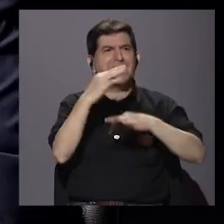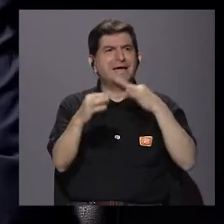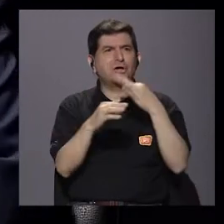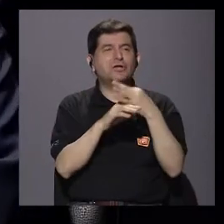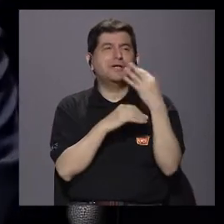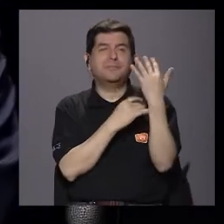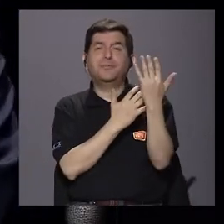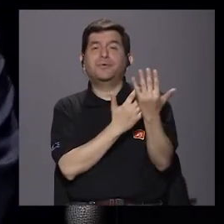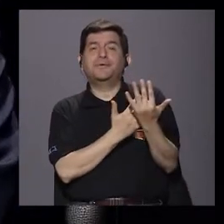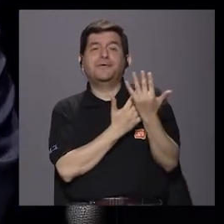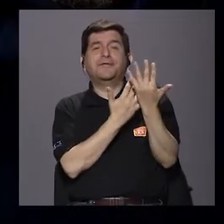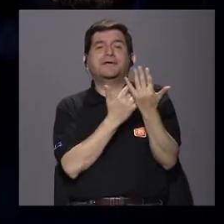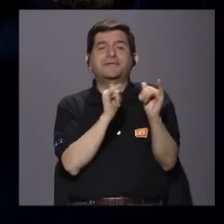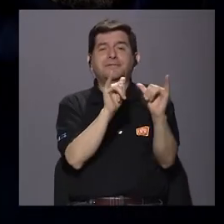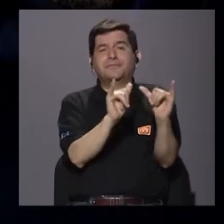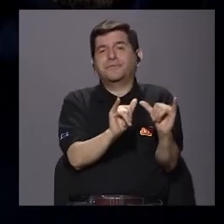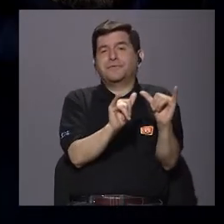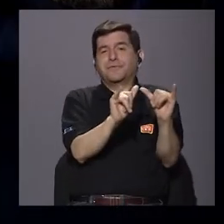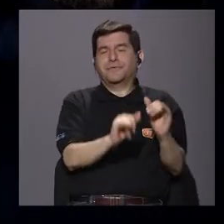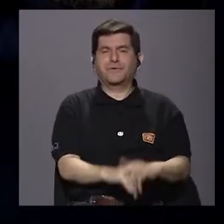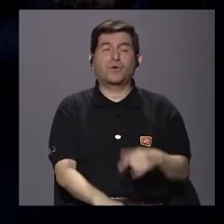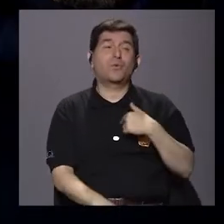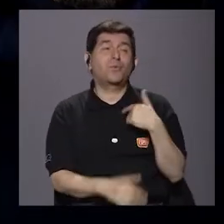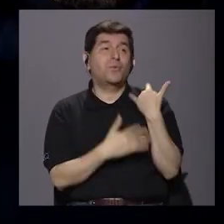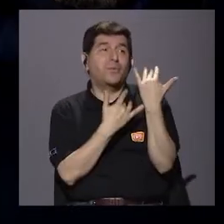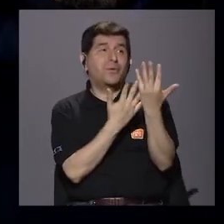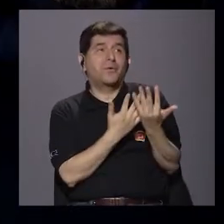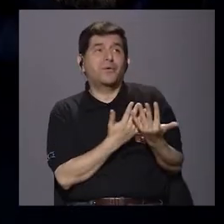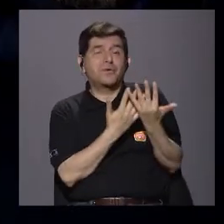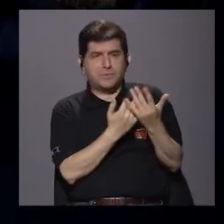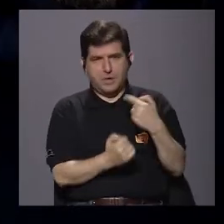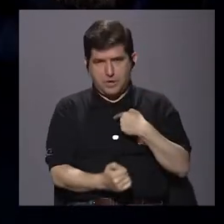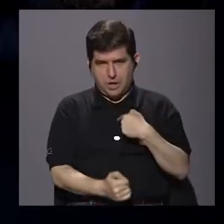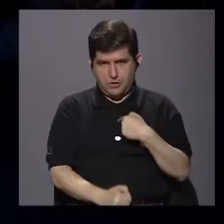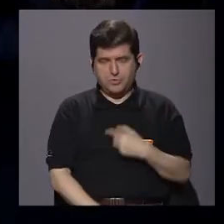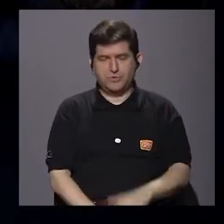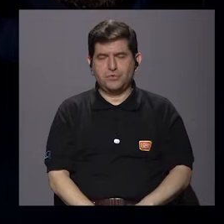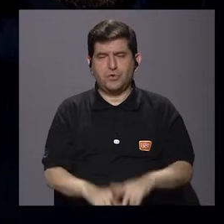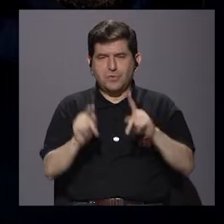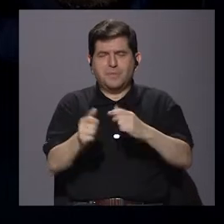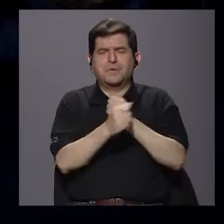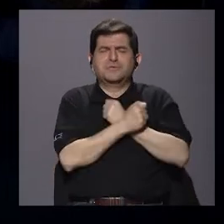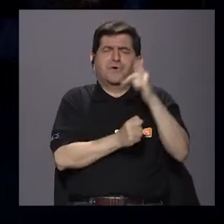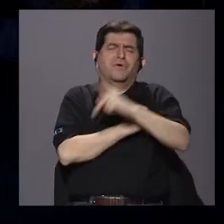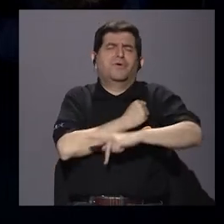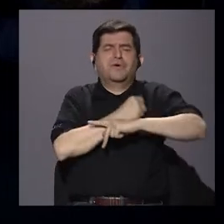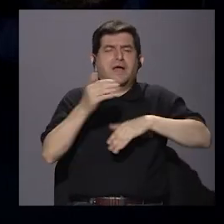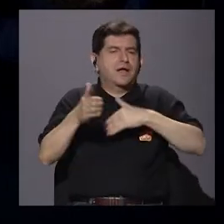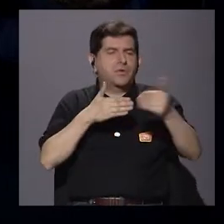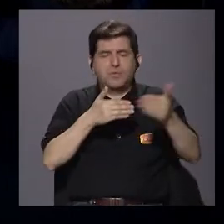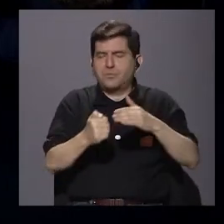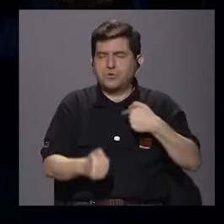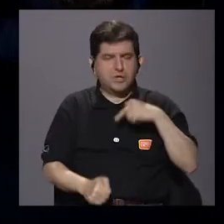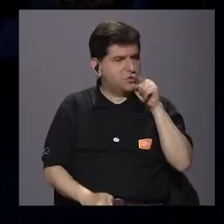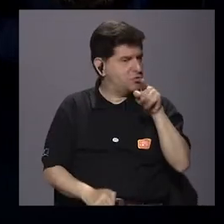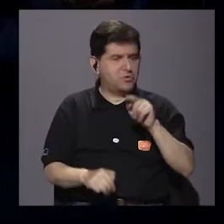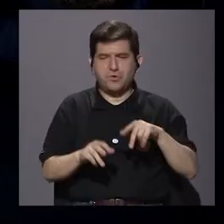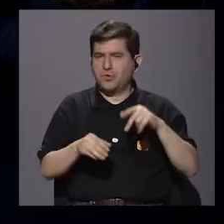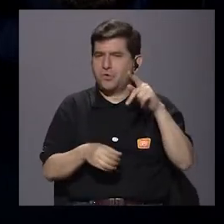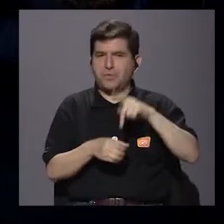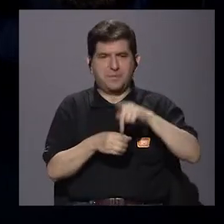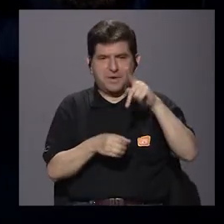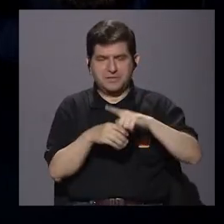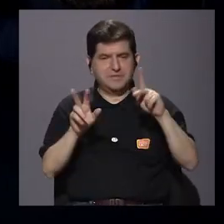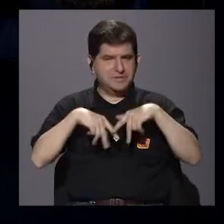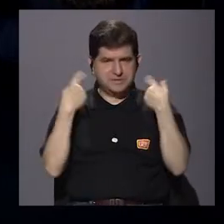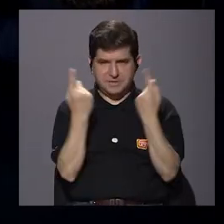de esperanza que hay uno tiene la esperanza yo como patriota como cuesta presencia a pesar de que no soy de ese partido de